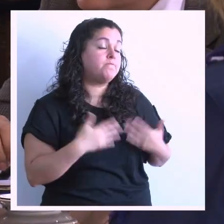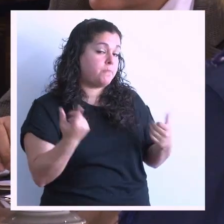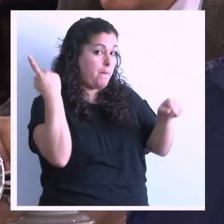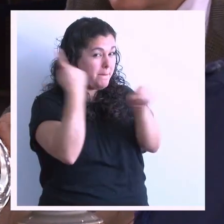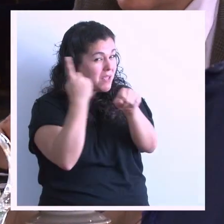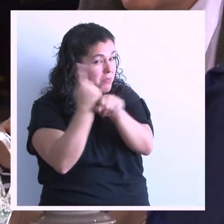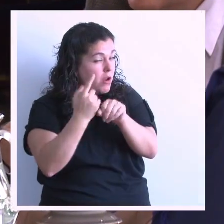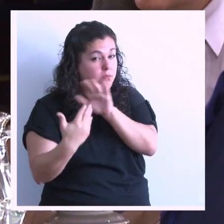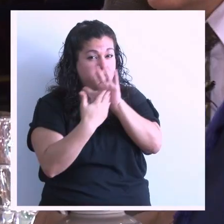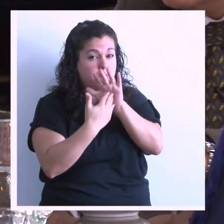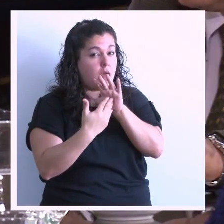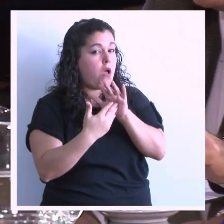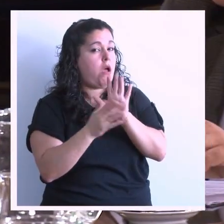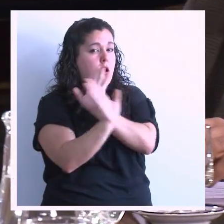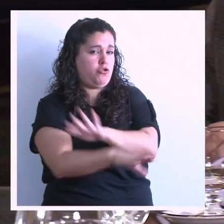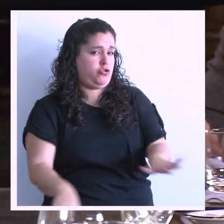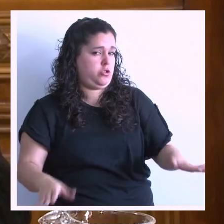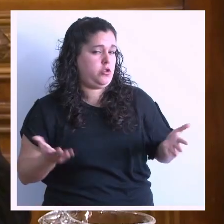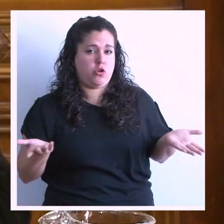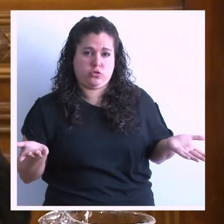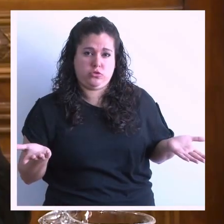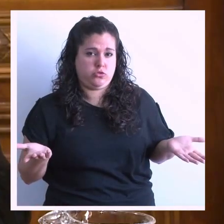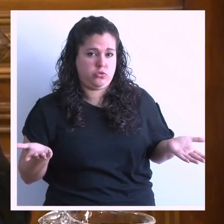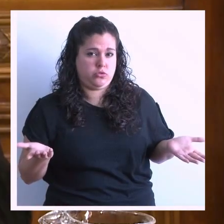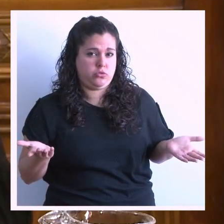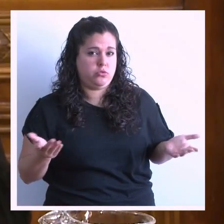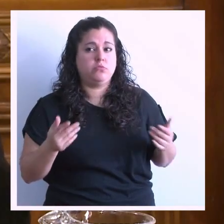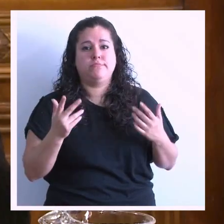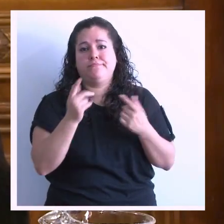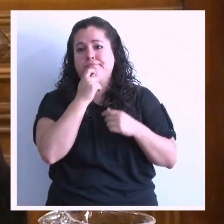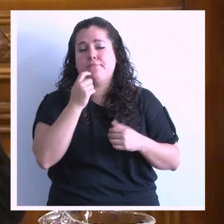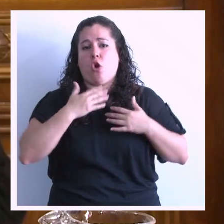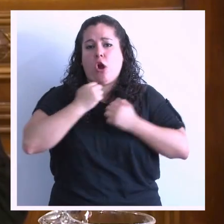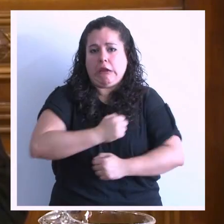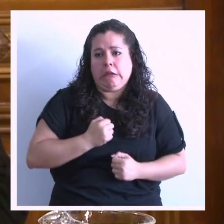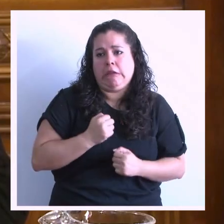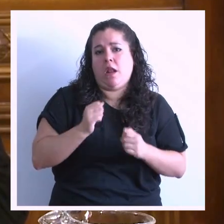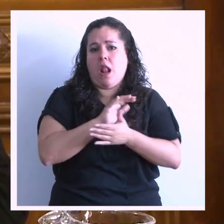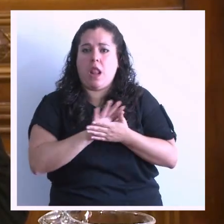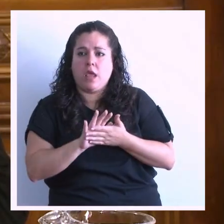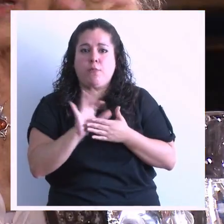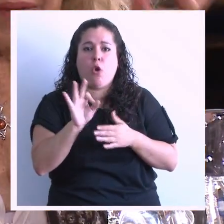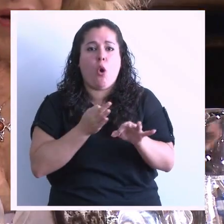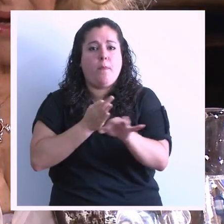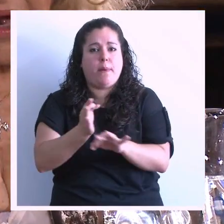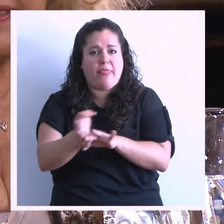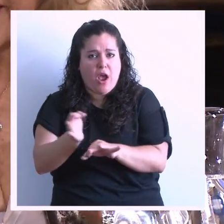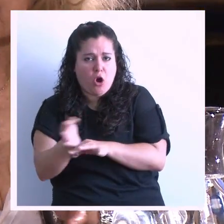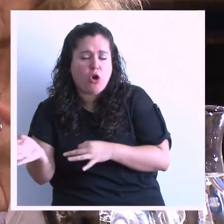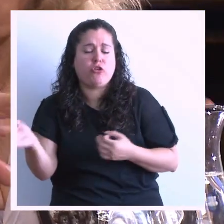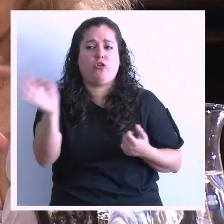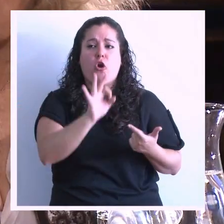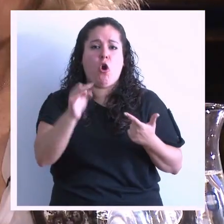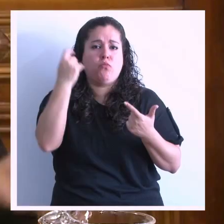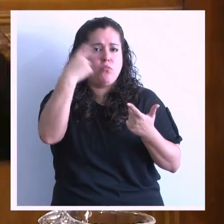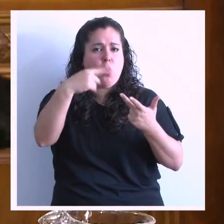Senado hubo acuerdo, pero se le hicieron 1 o 2 modificaciones que en realidad estaban bien, porque ampliaban a